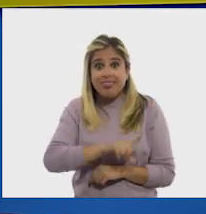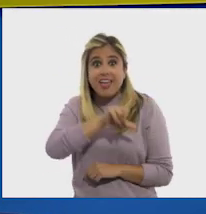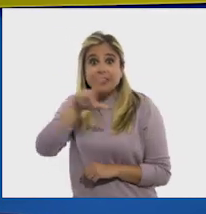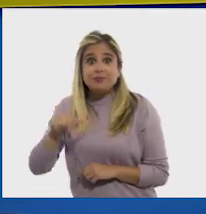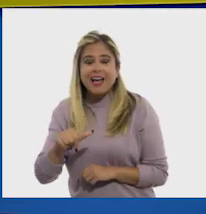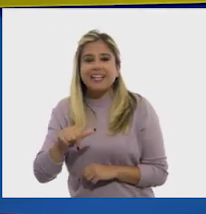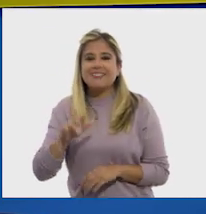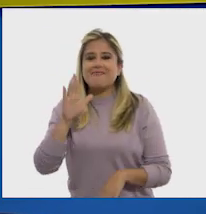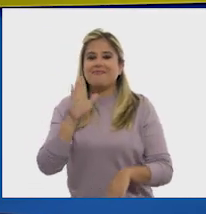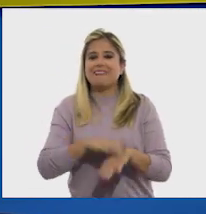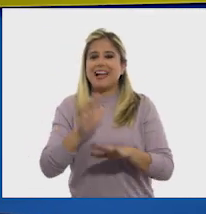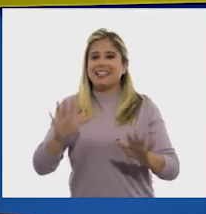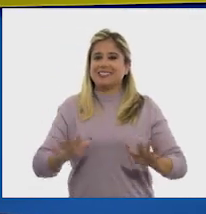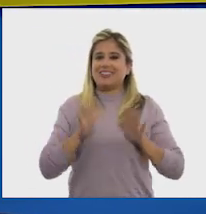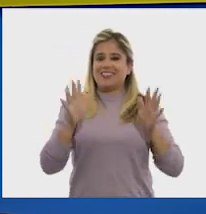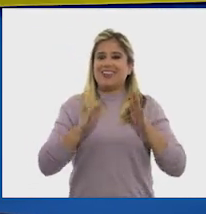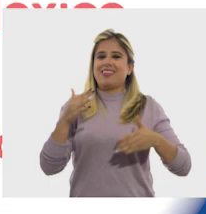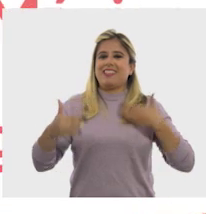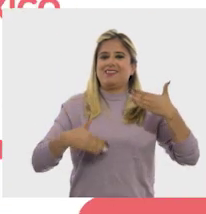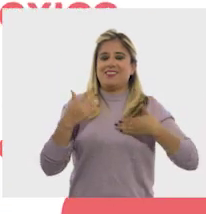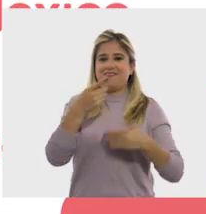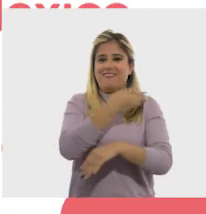para disfrutar con toda la familia.